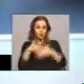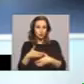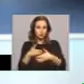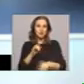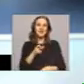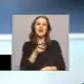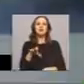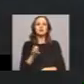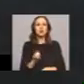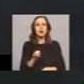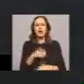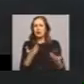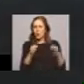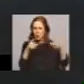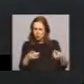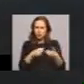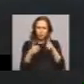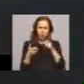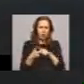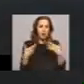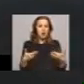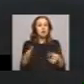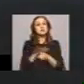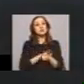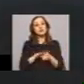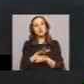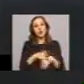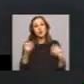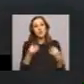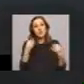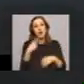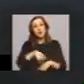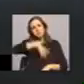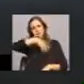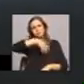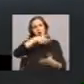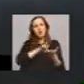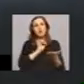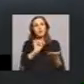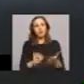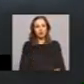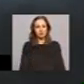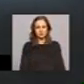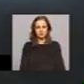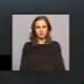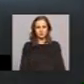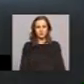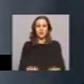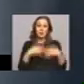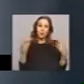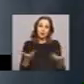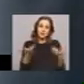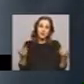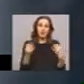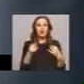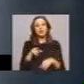Inácio, la punta del iceberg, este caso que contas nestes céus negros? Pues la